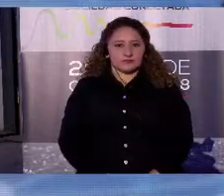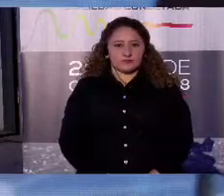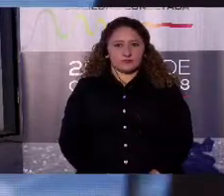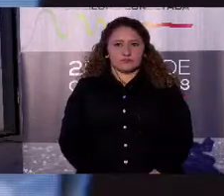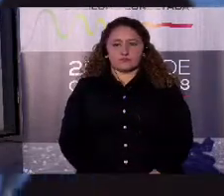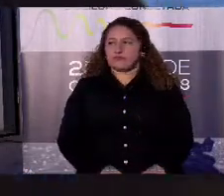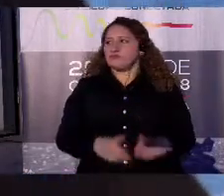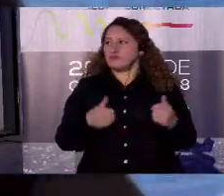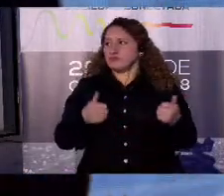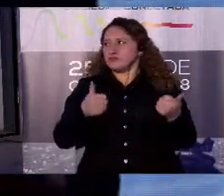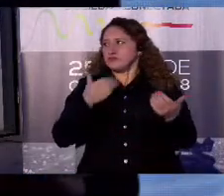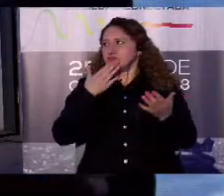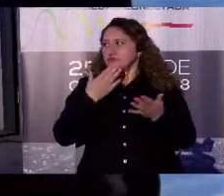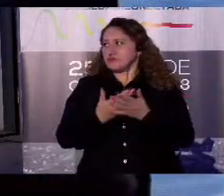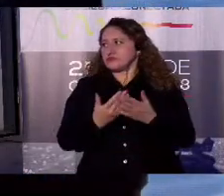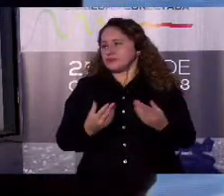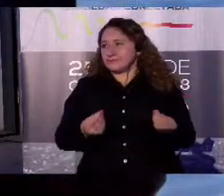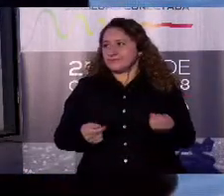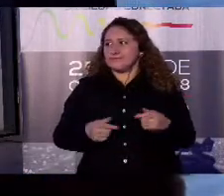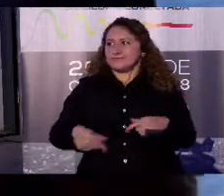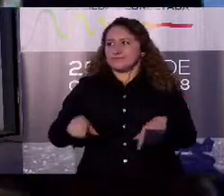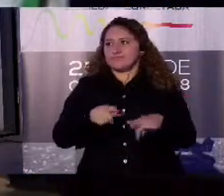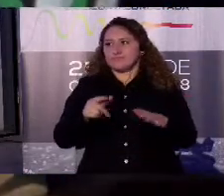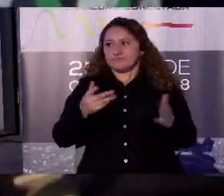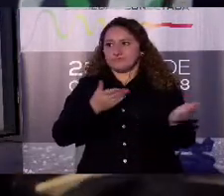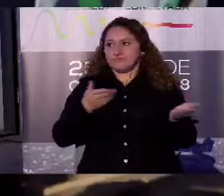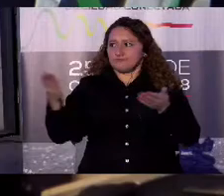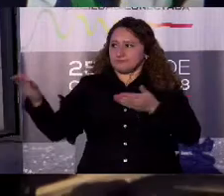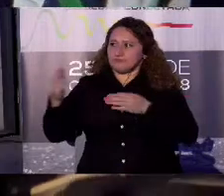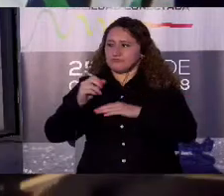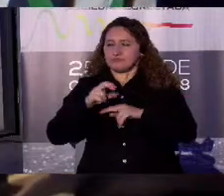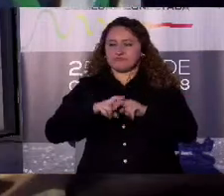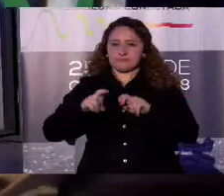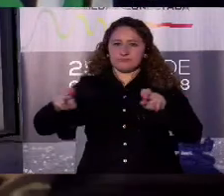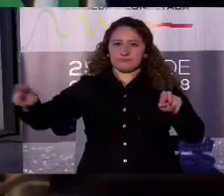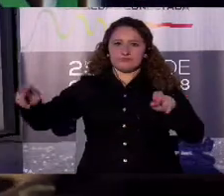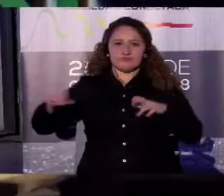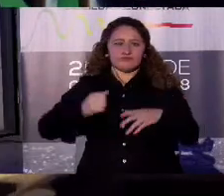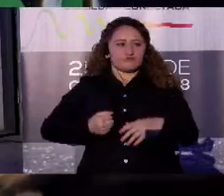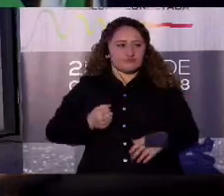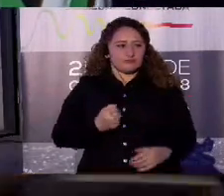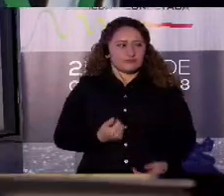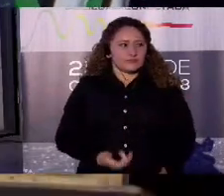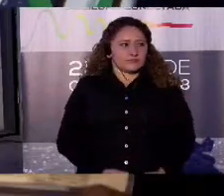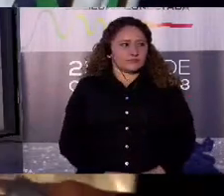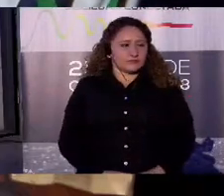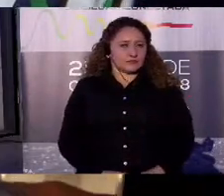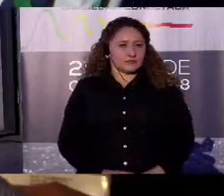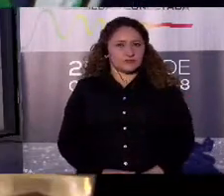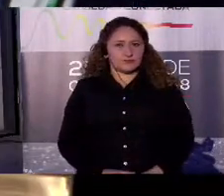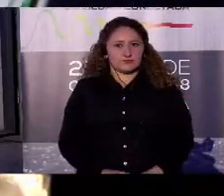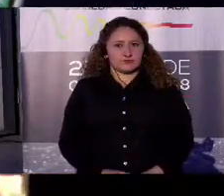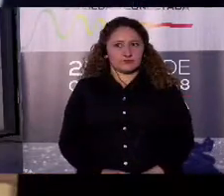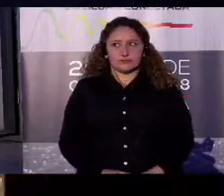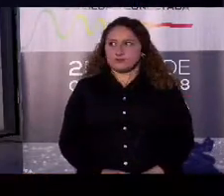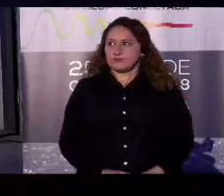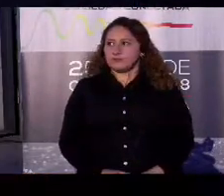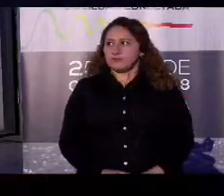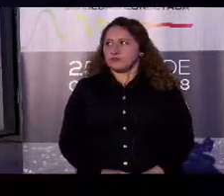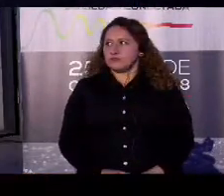Bueno, muchas gracias por la invitación. Invito a los panelistas a que nos ubiquemos aquí en la parte de